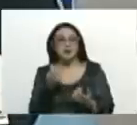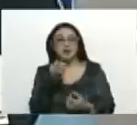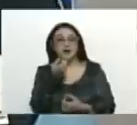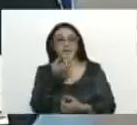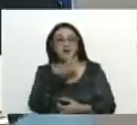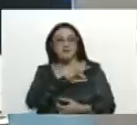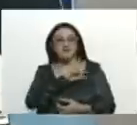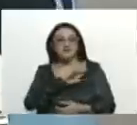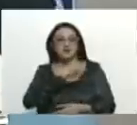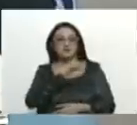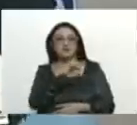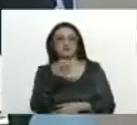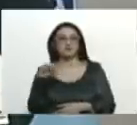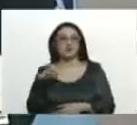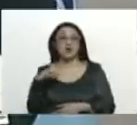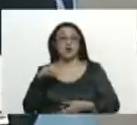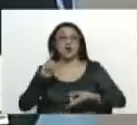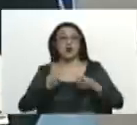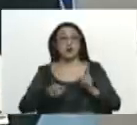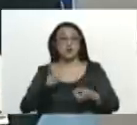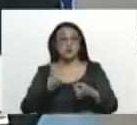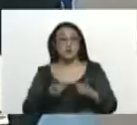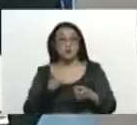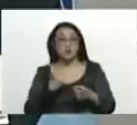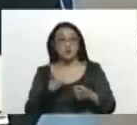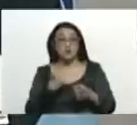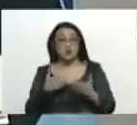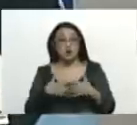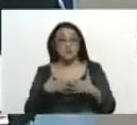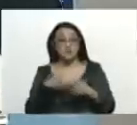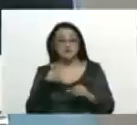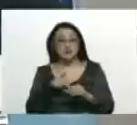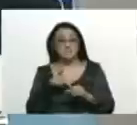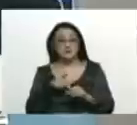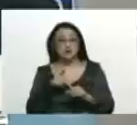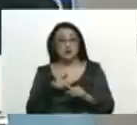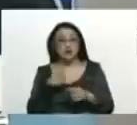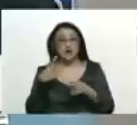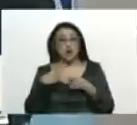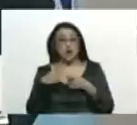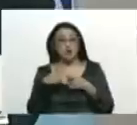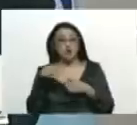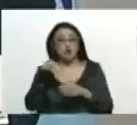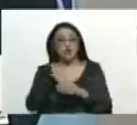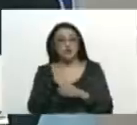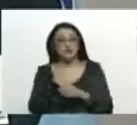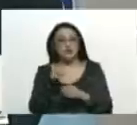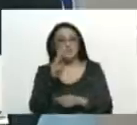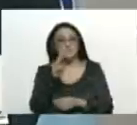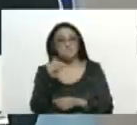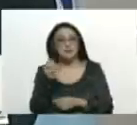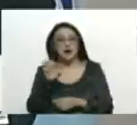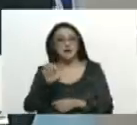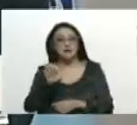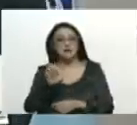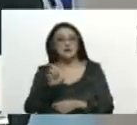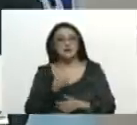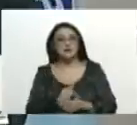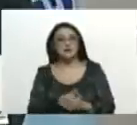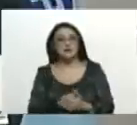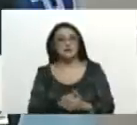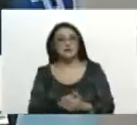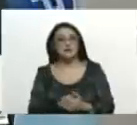beneficio algunos desde la industria petrolera otros dentro del pae recuerdan el pae